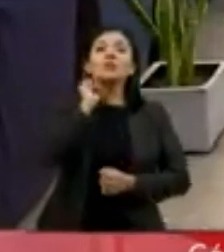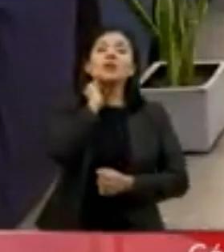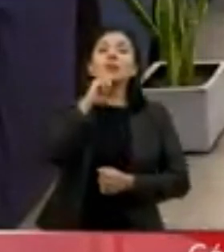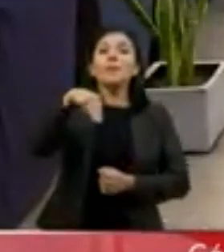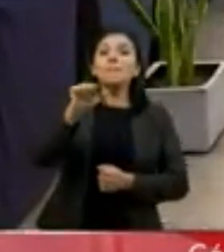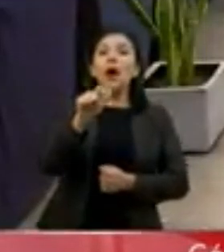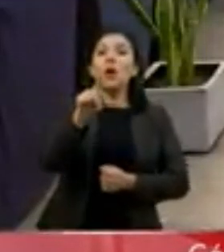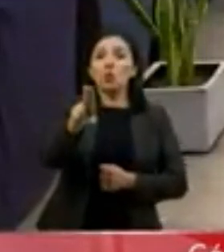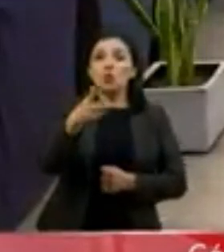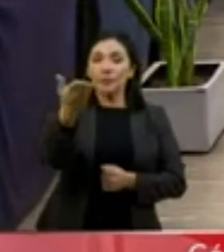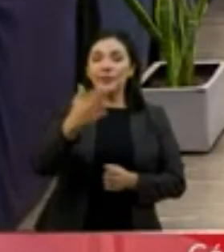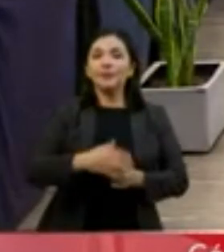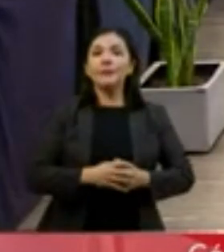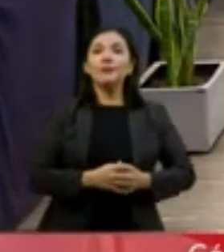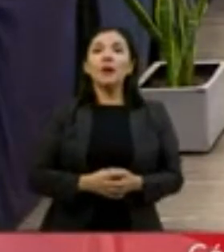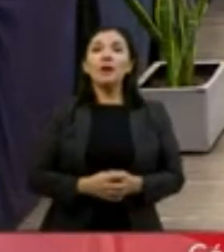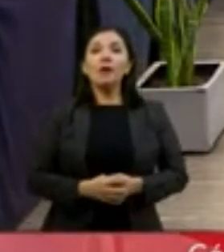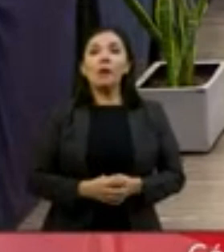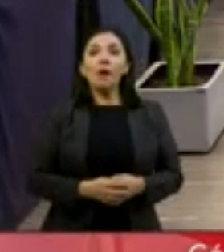favor